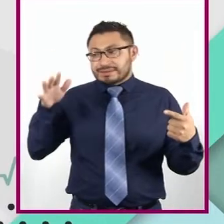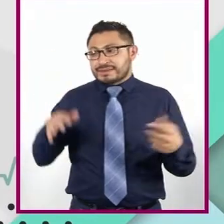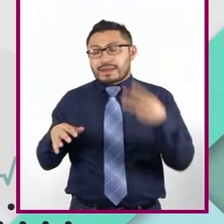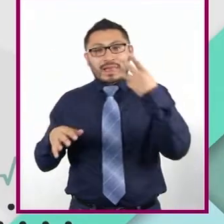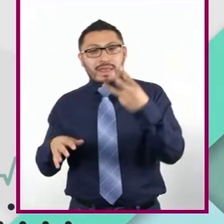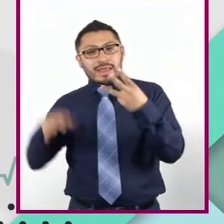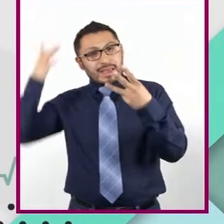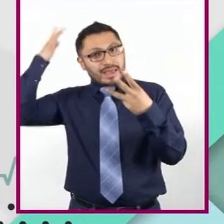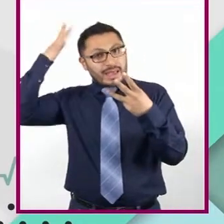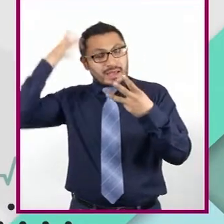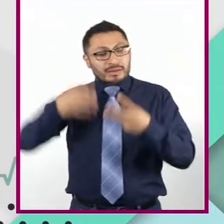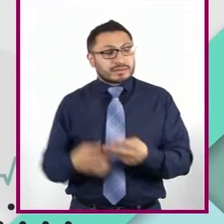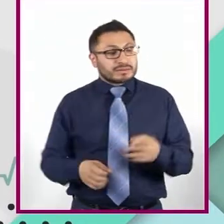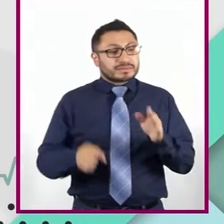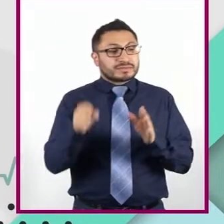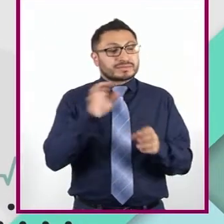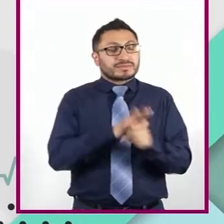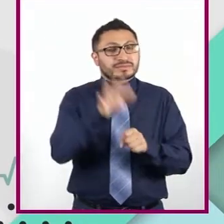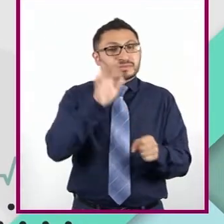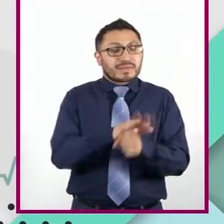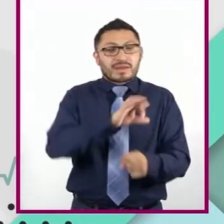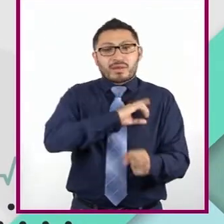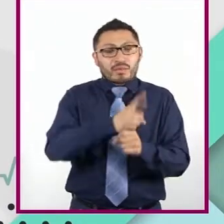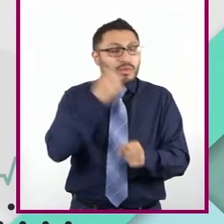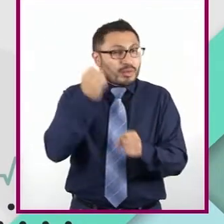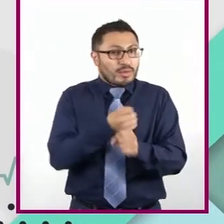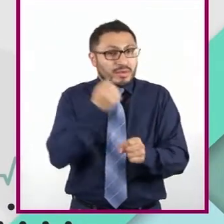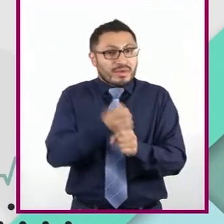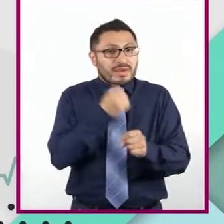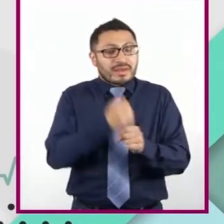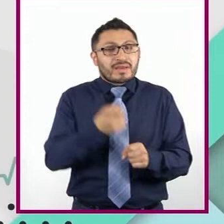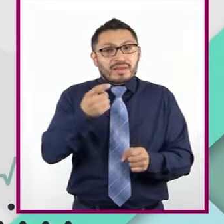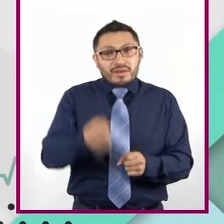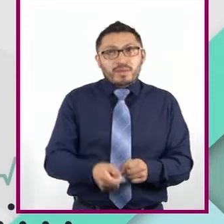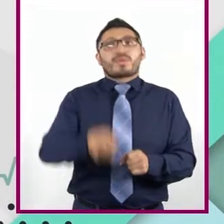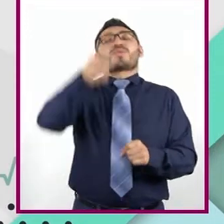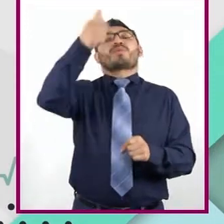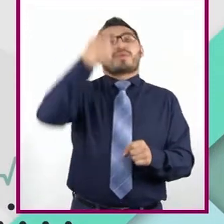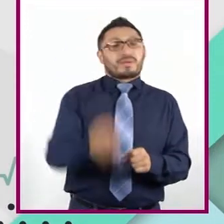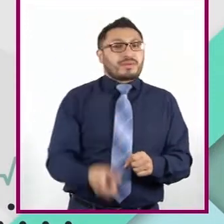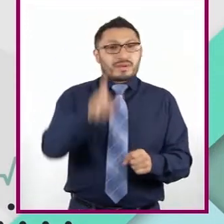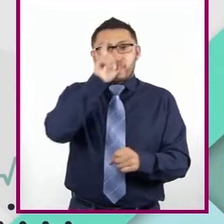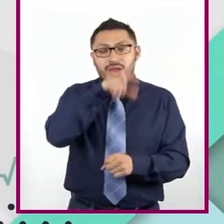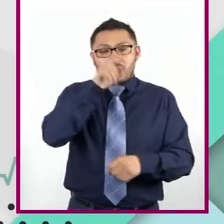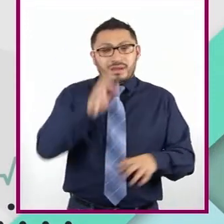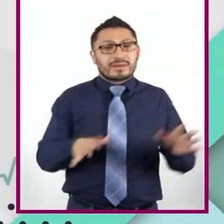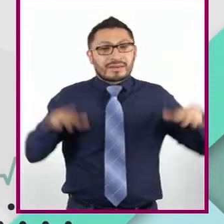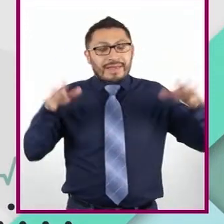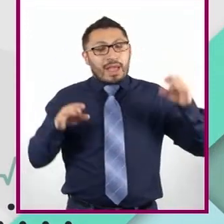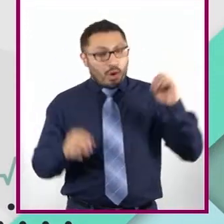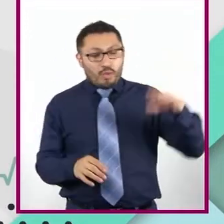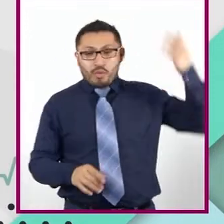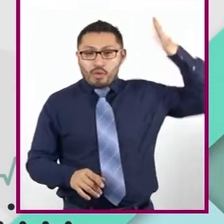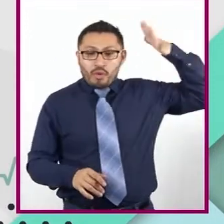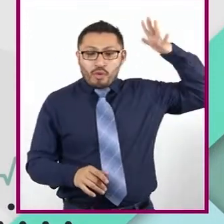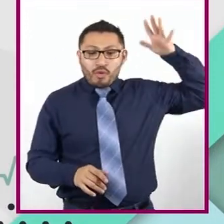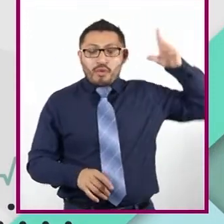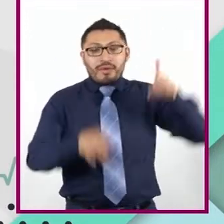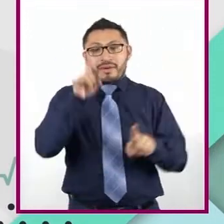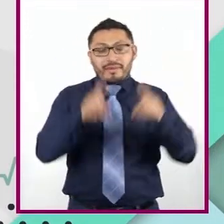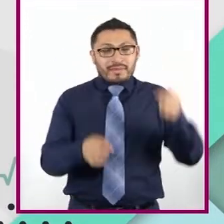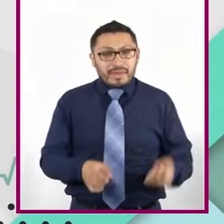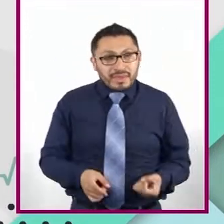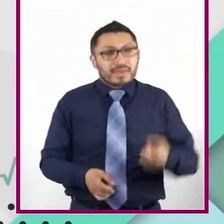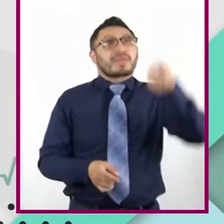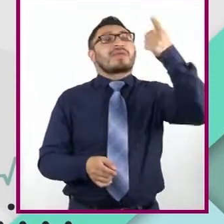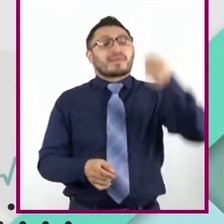sol. ¿Cuál es la probabilidad frecuencial de que al lanzar la moneda caiga águila o sol de acuerdo con los